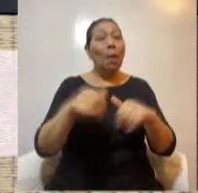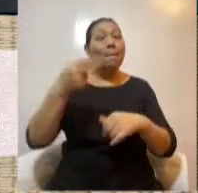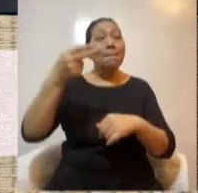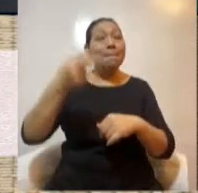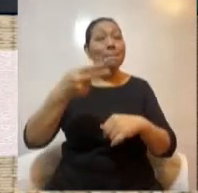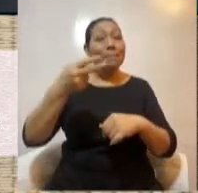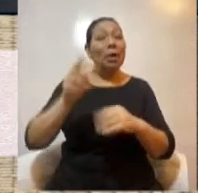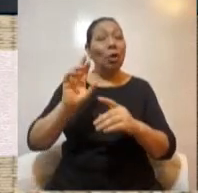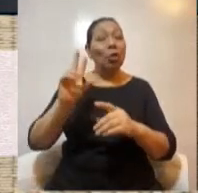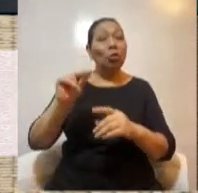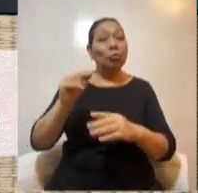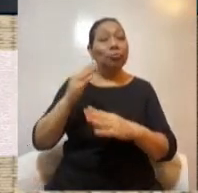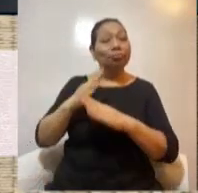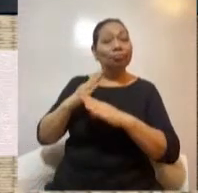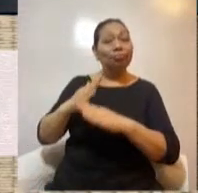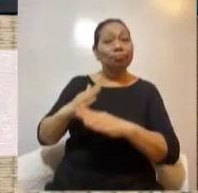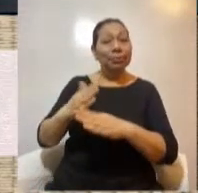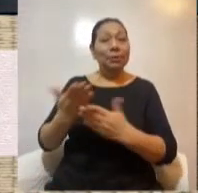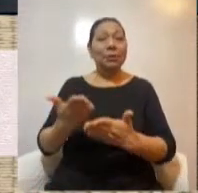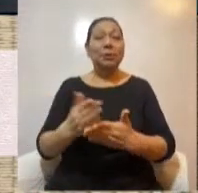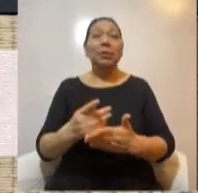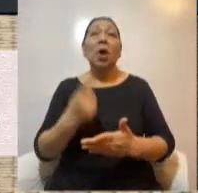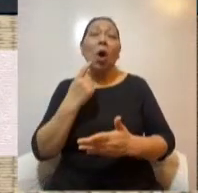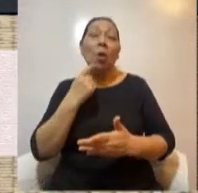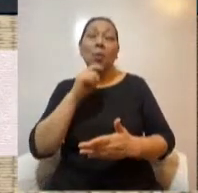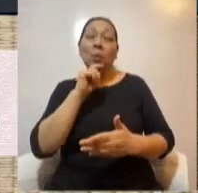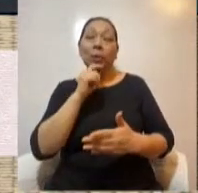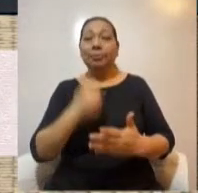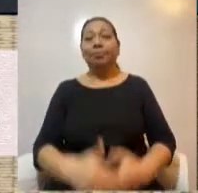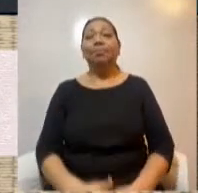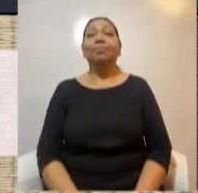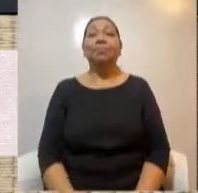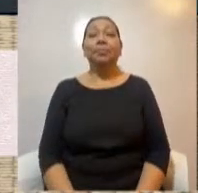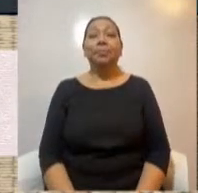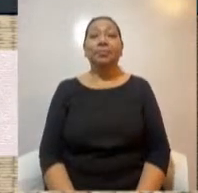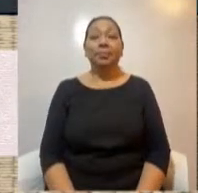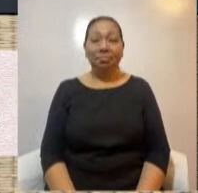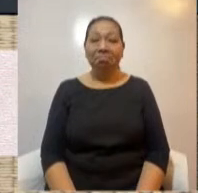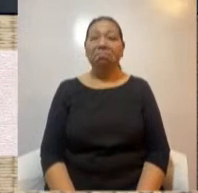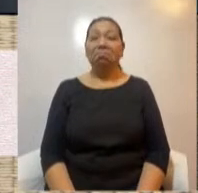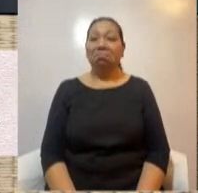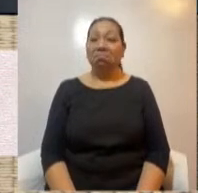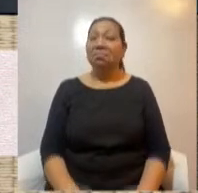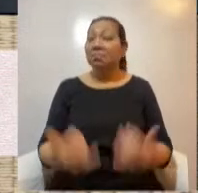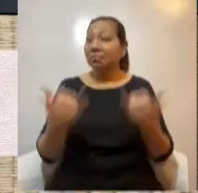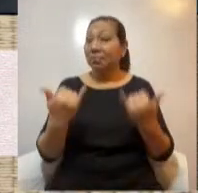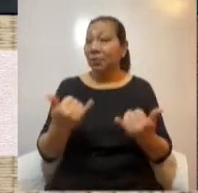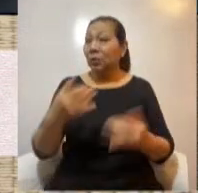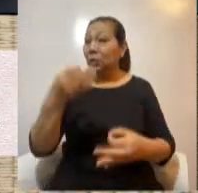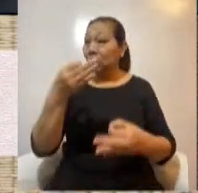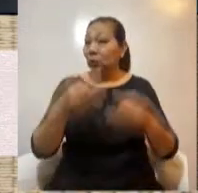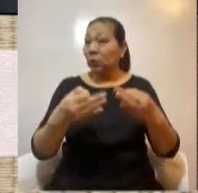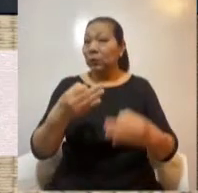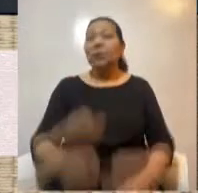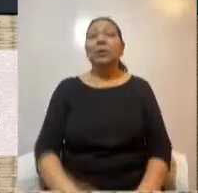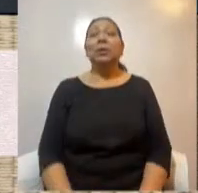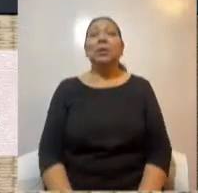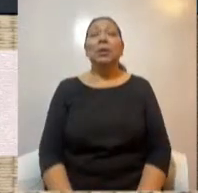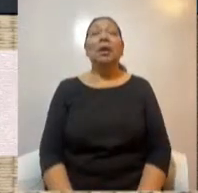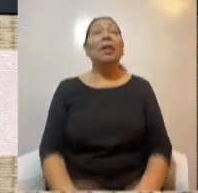y prohibición de discriminación por razón de sexo? Vale, me parece que esta